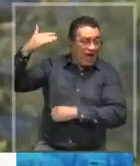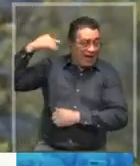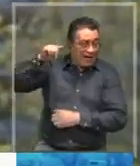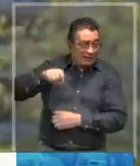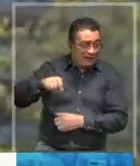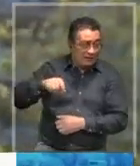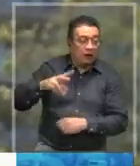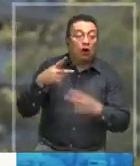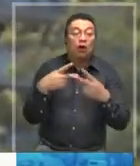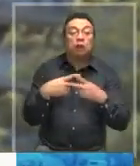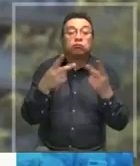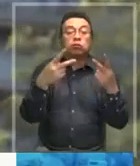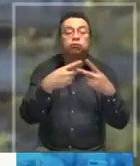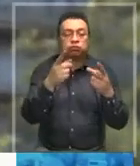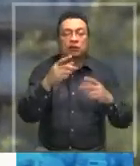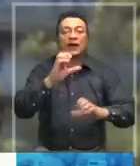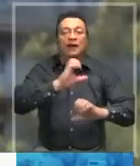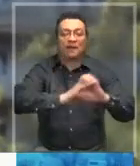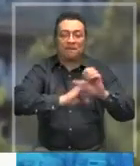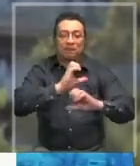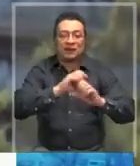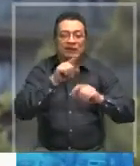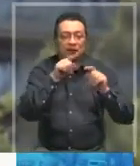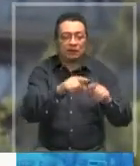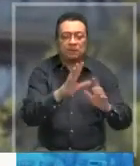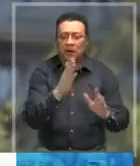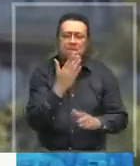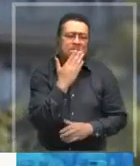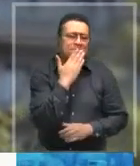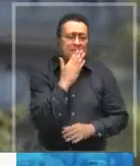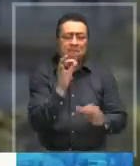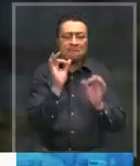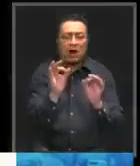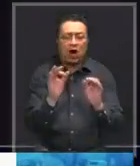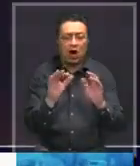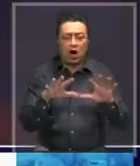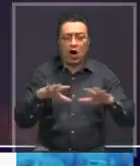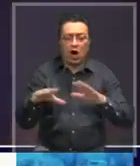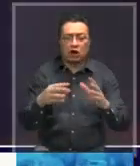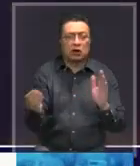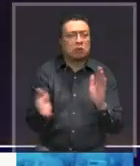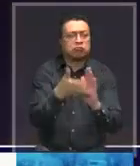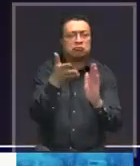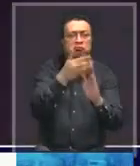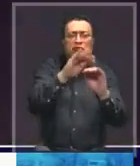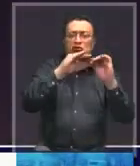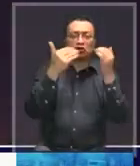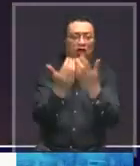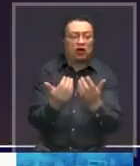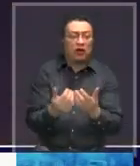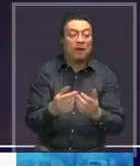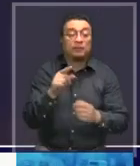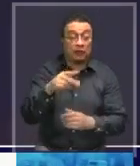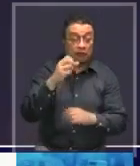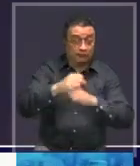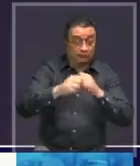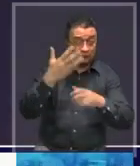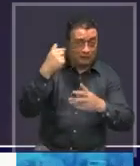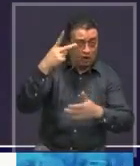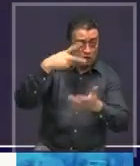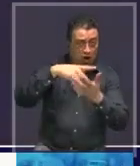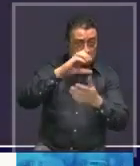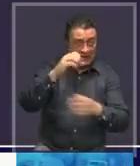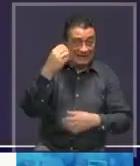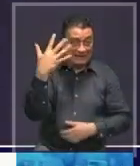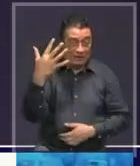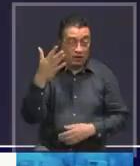era promocionado por la inmobiliaria como de inmejorables materiales. Este edificio se construyó en el 2005,